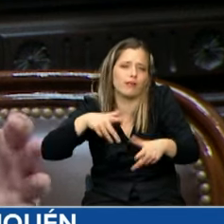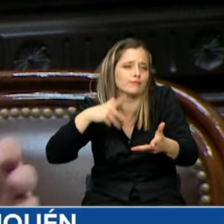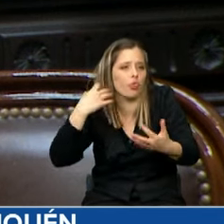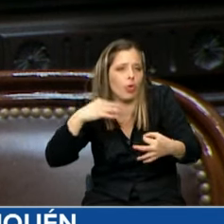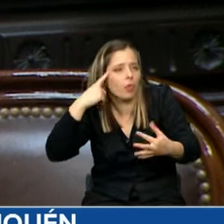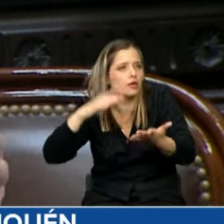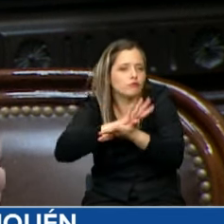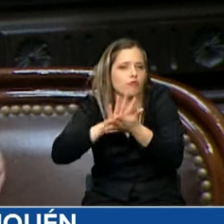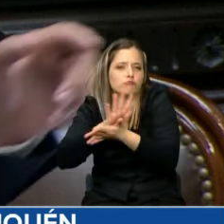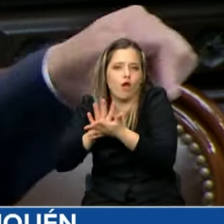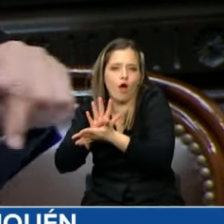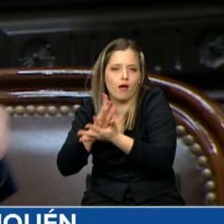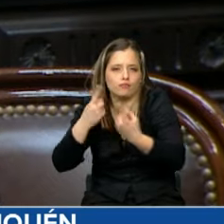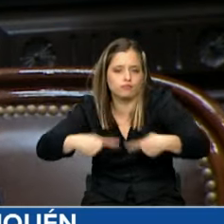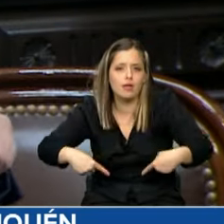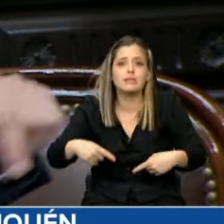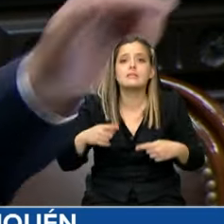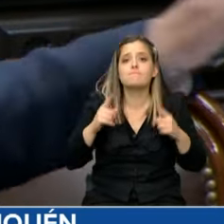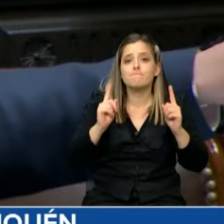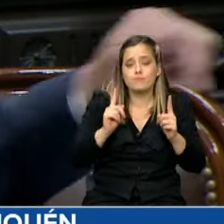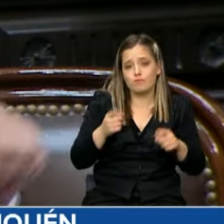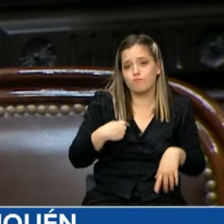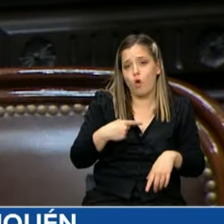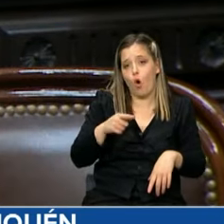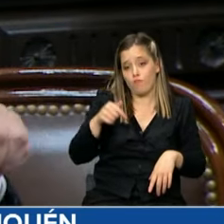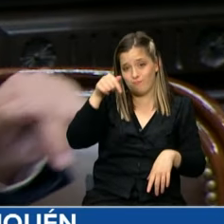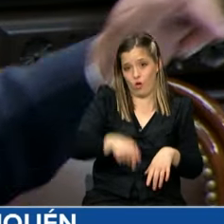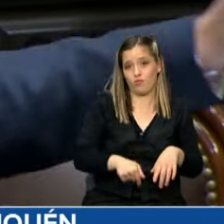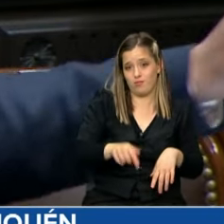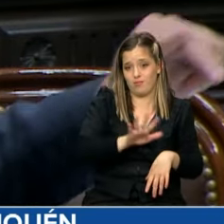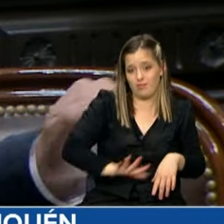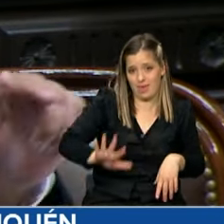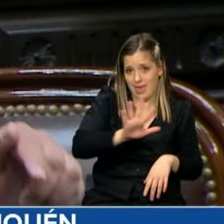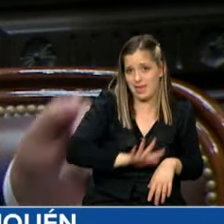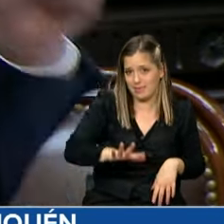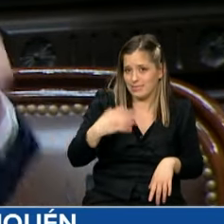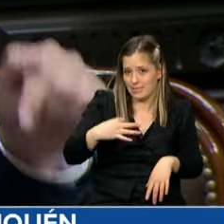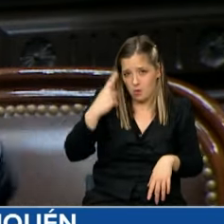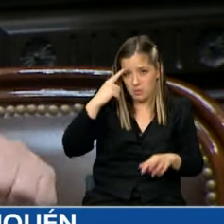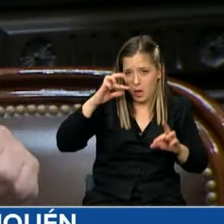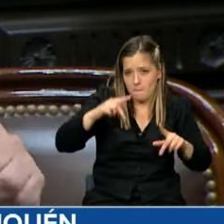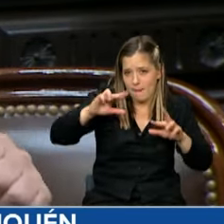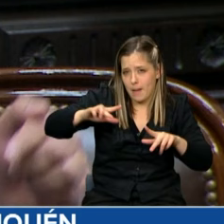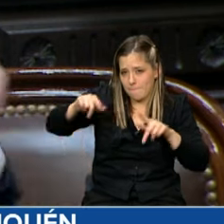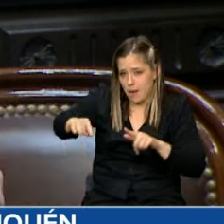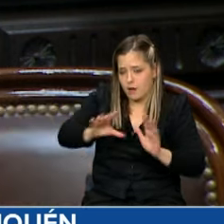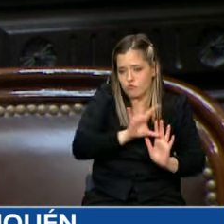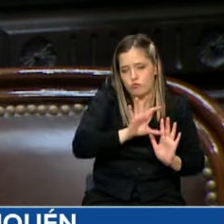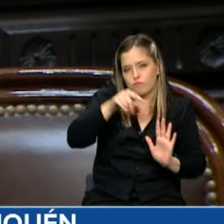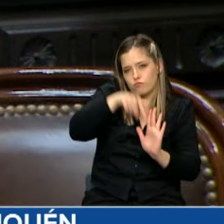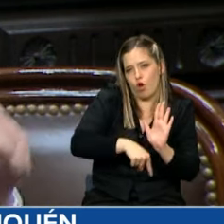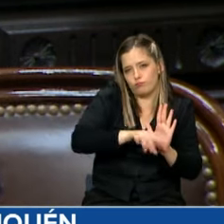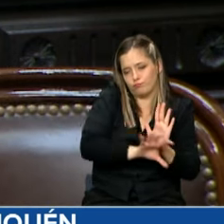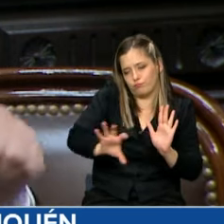aporte de los patagónicos porque esto también beneficia a Palermo ae esto también beneficia chubut y también nos tenemos que comprometer en este